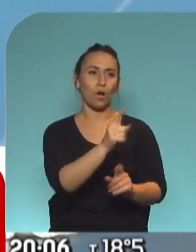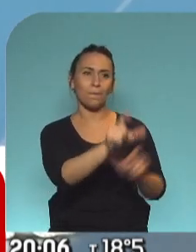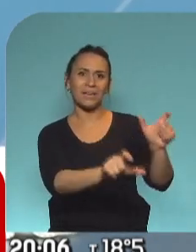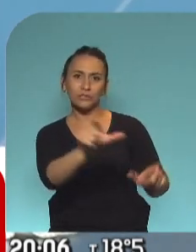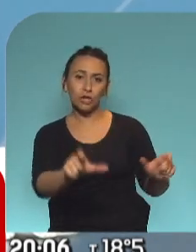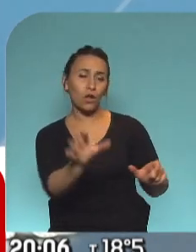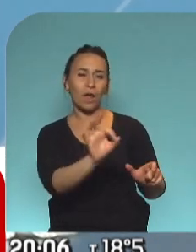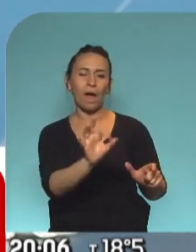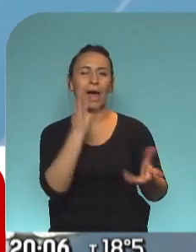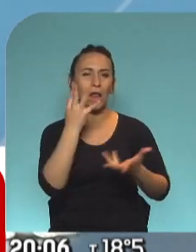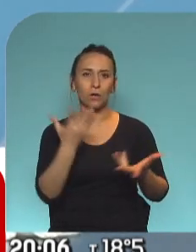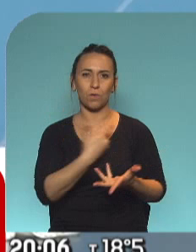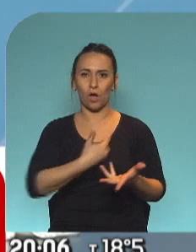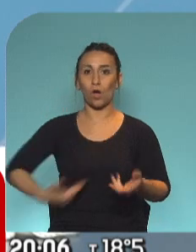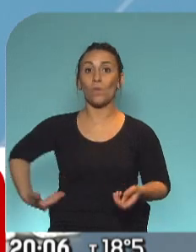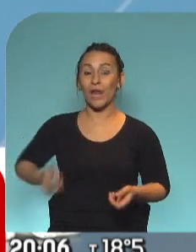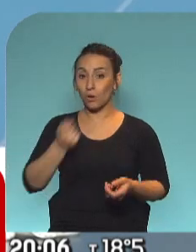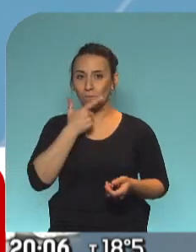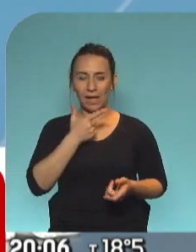cierta inquietud.